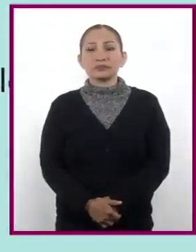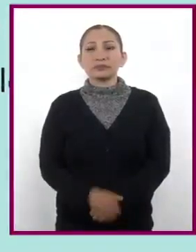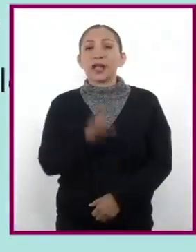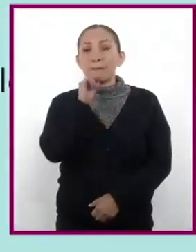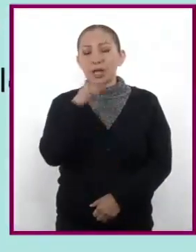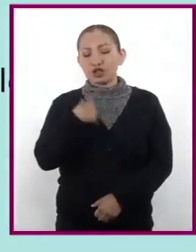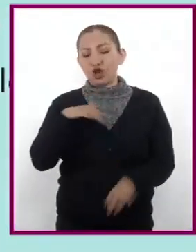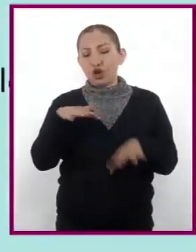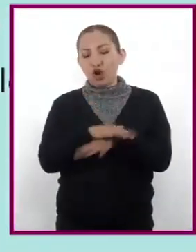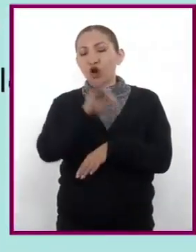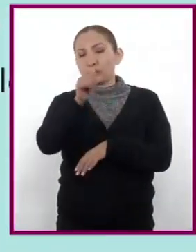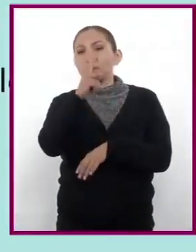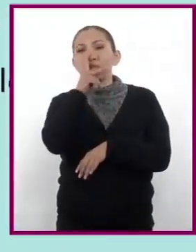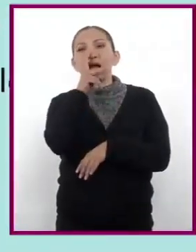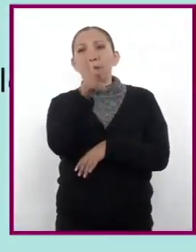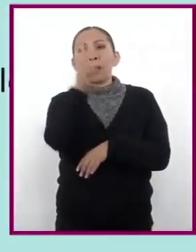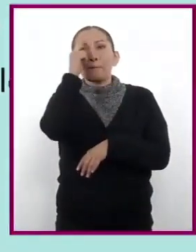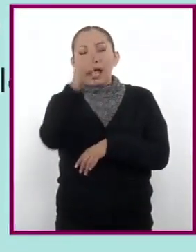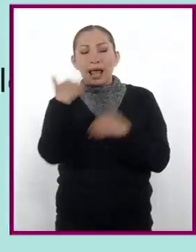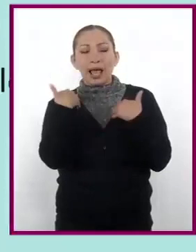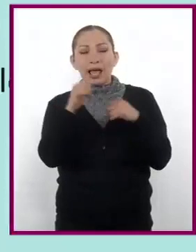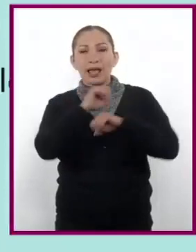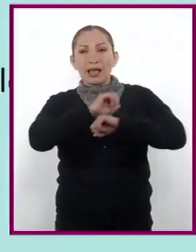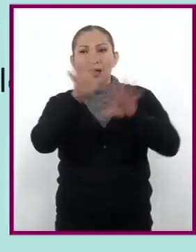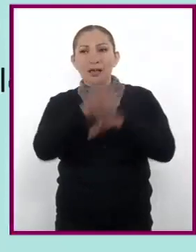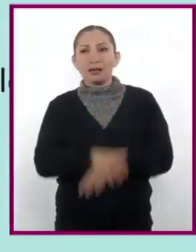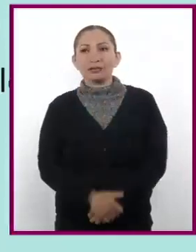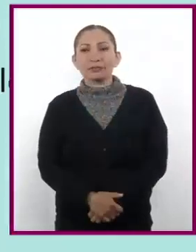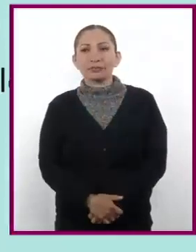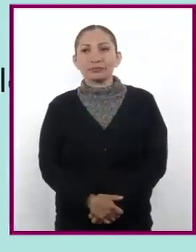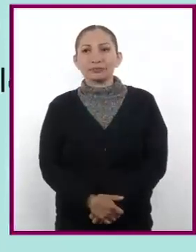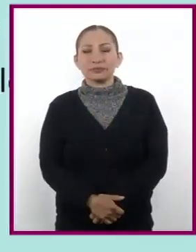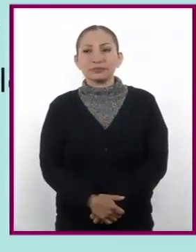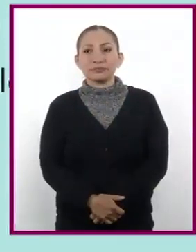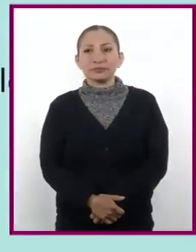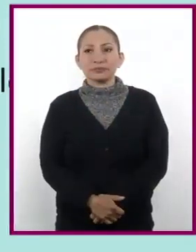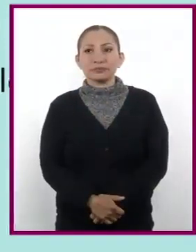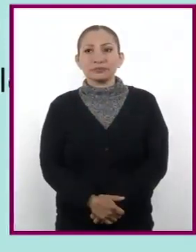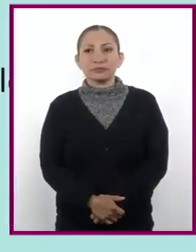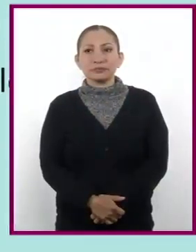También cambiaré otras palabras para que se entienda mejor.